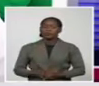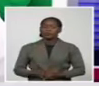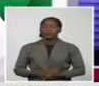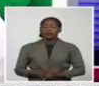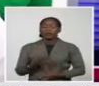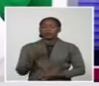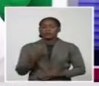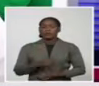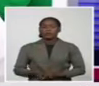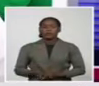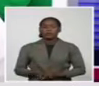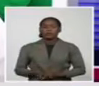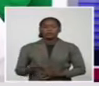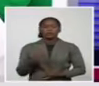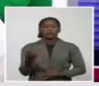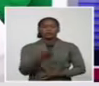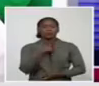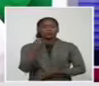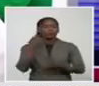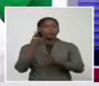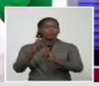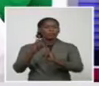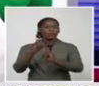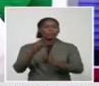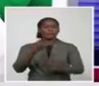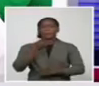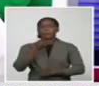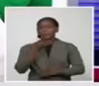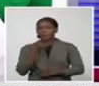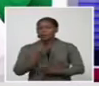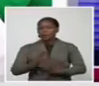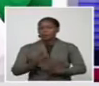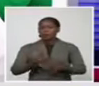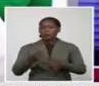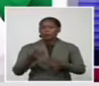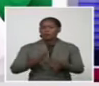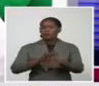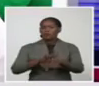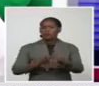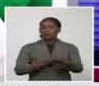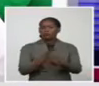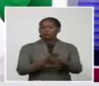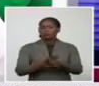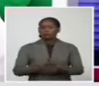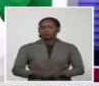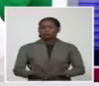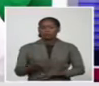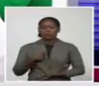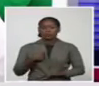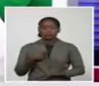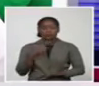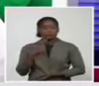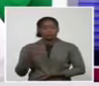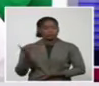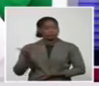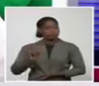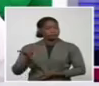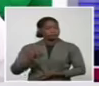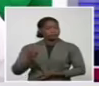viejos, que están enfermos, pero no es así. Aquí lamentablemente hemos tenido que